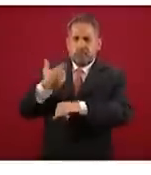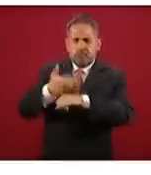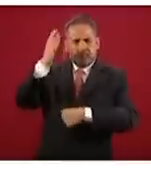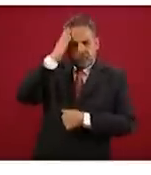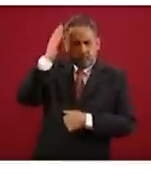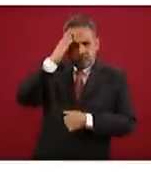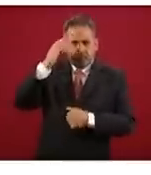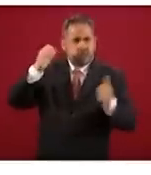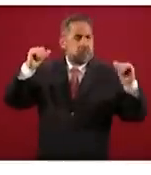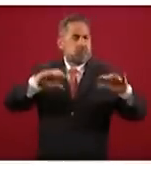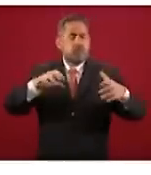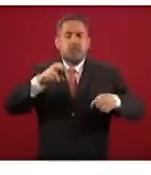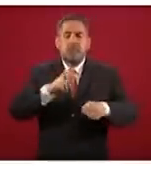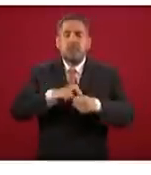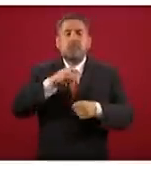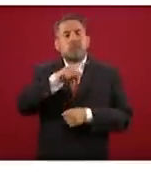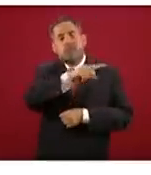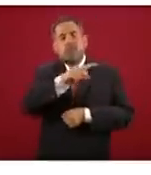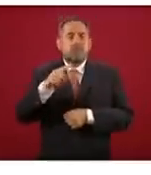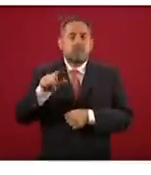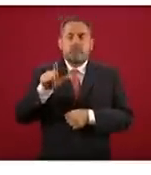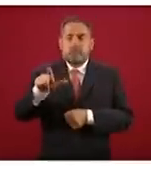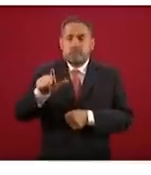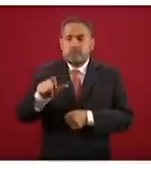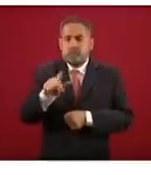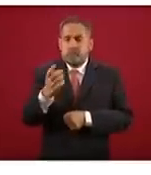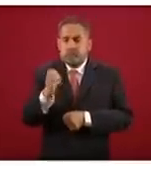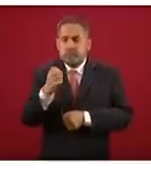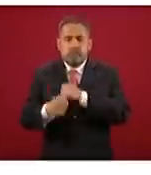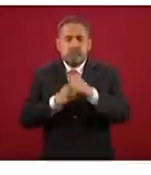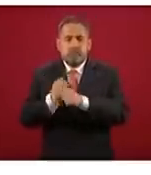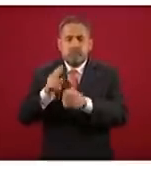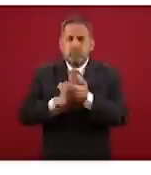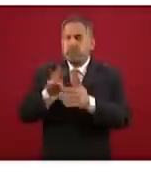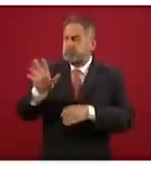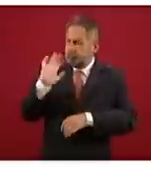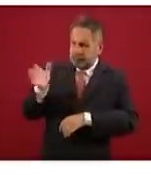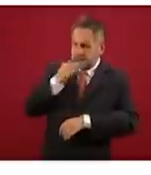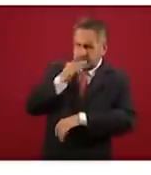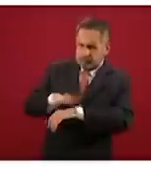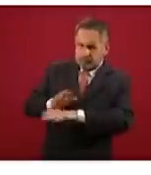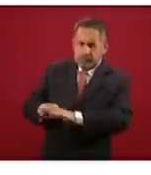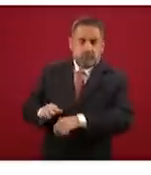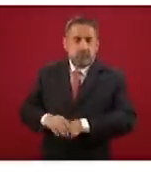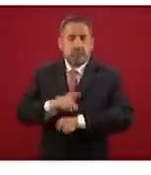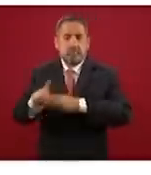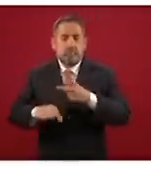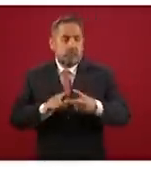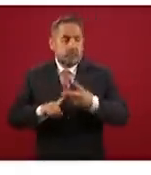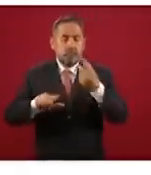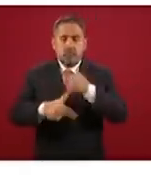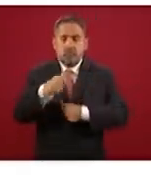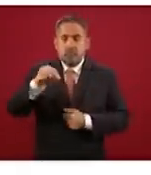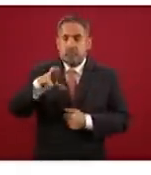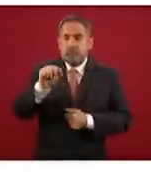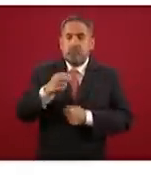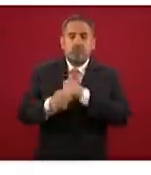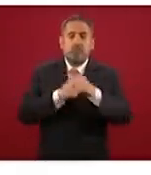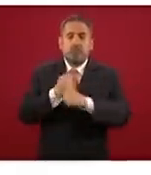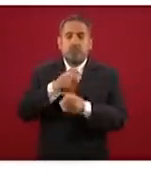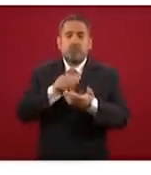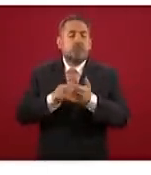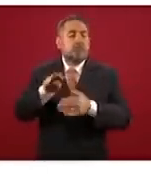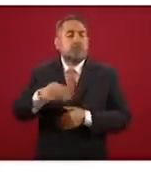una convención el 17 de enero de 2019. El 12 de marzo de